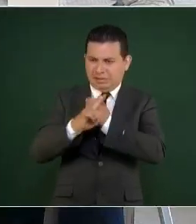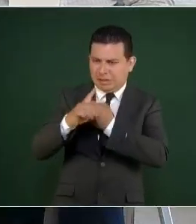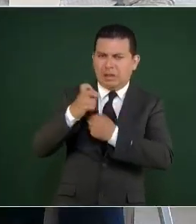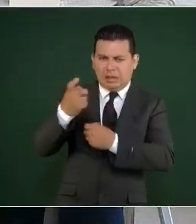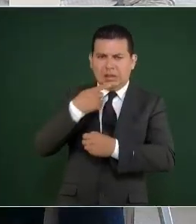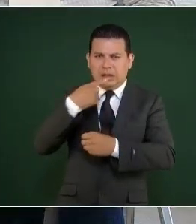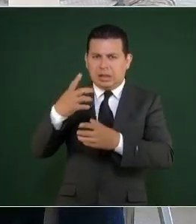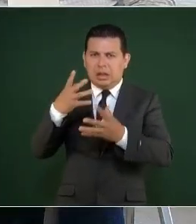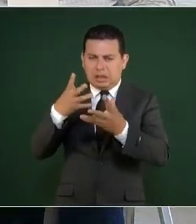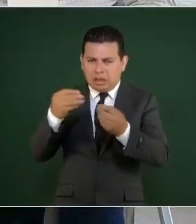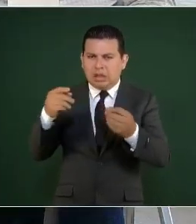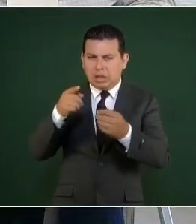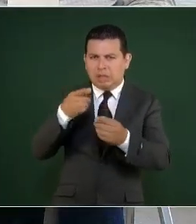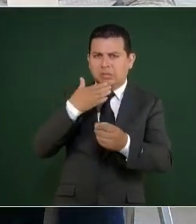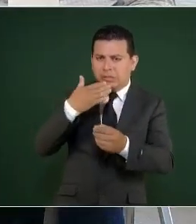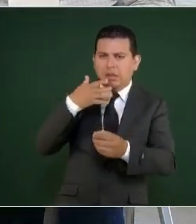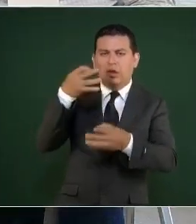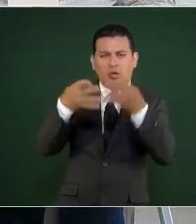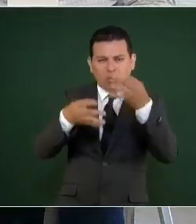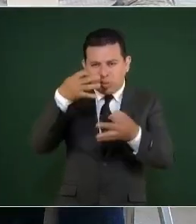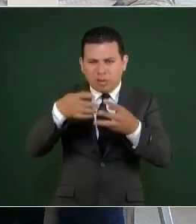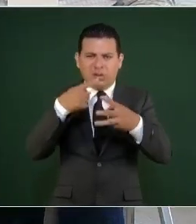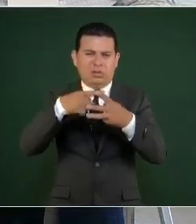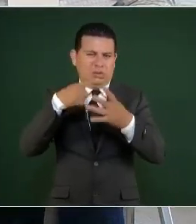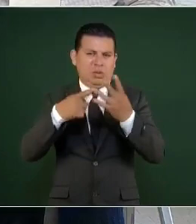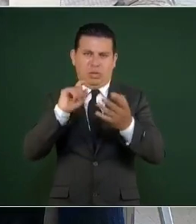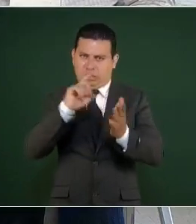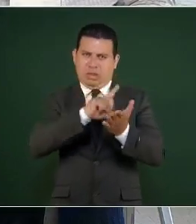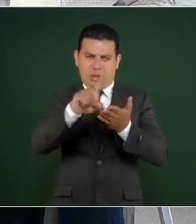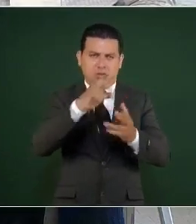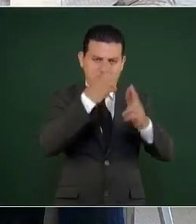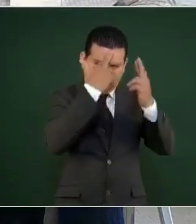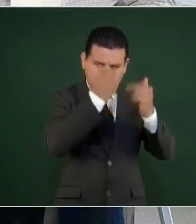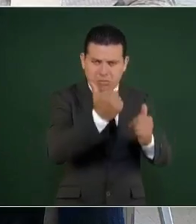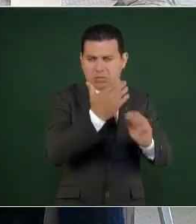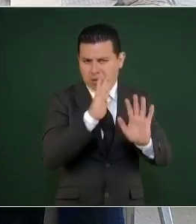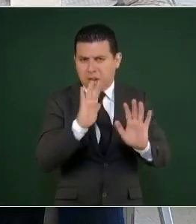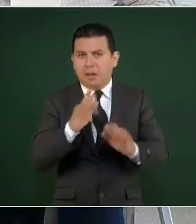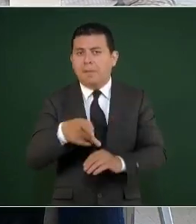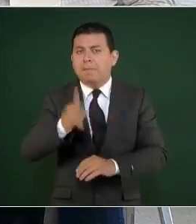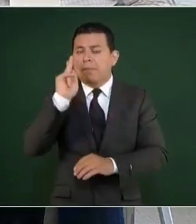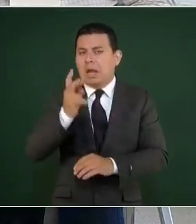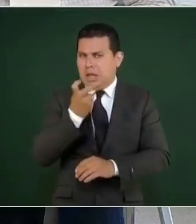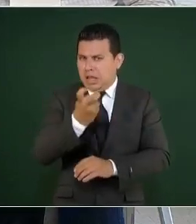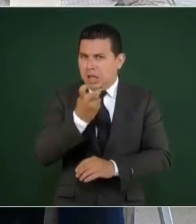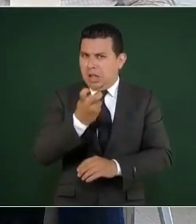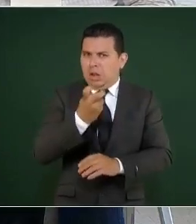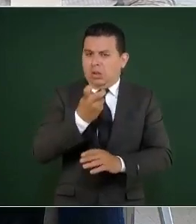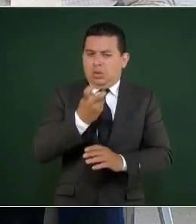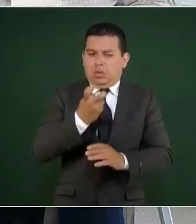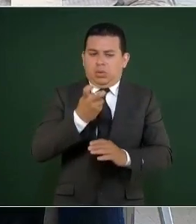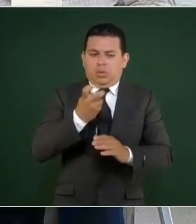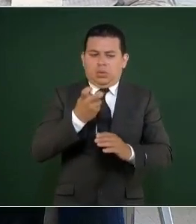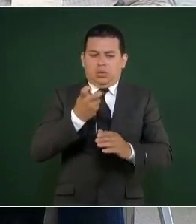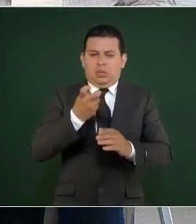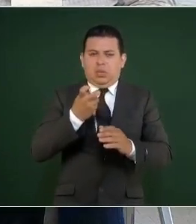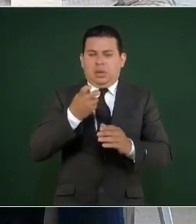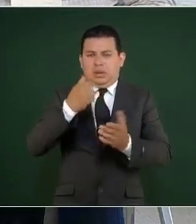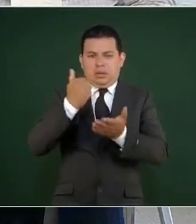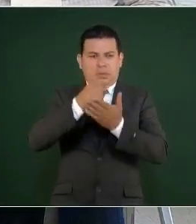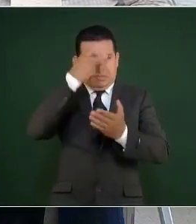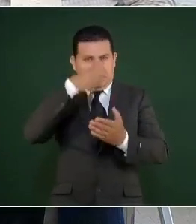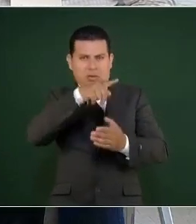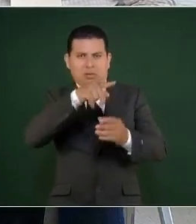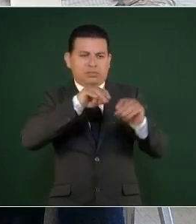dirimirse ante las instancias jurisdiccionales conforme a derecho. Entiendo que eso es por una parte un reclamo del gobierno de México para